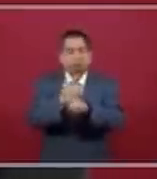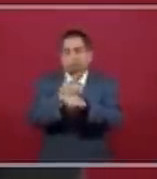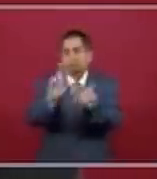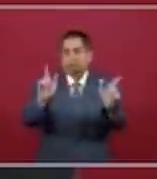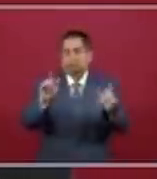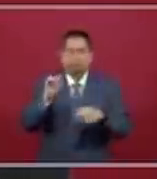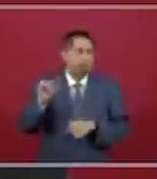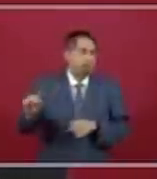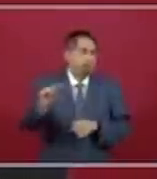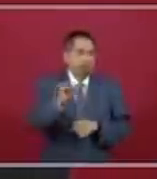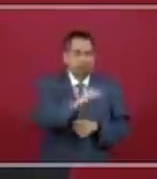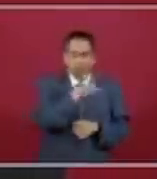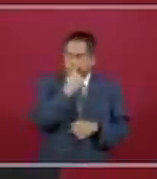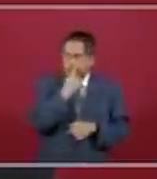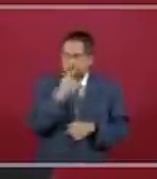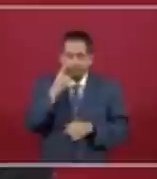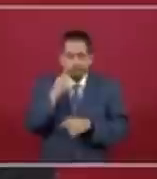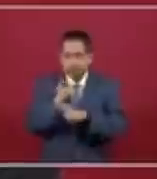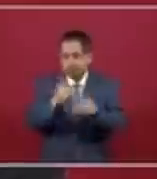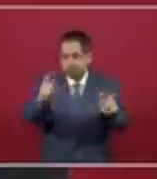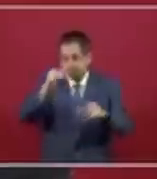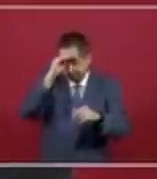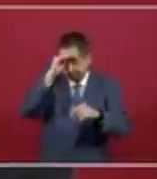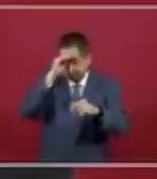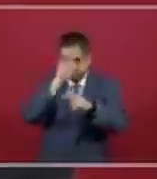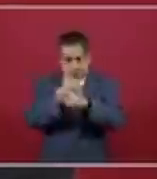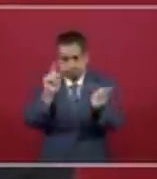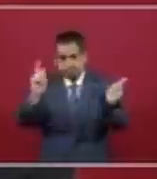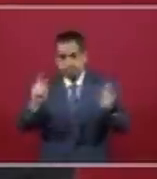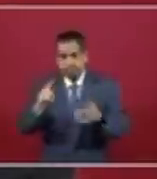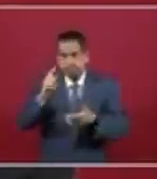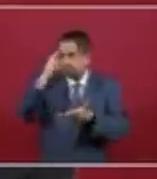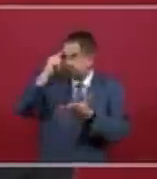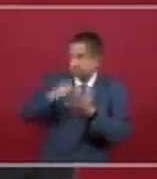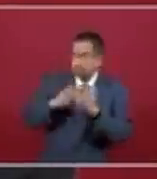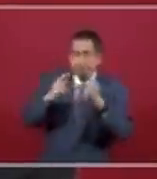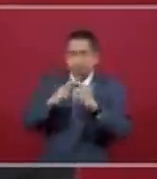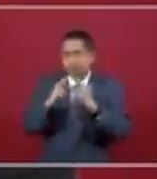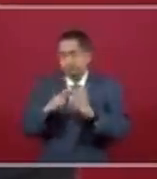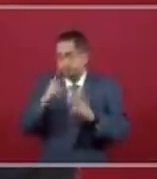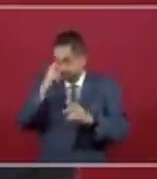libertades, la libertad de pensamiento, la libertad de creencia,